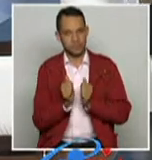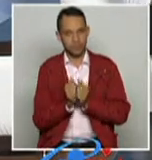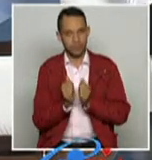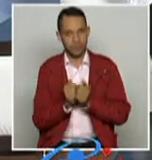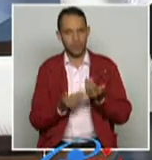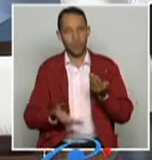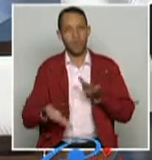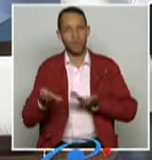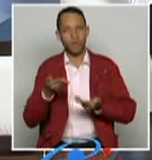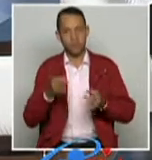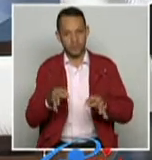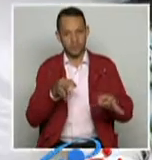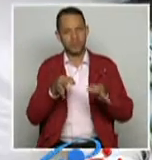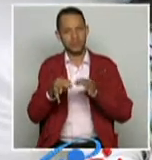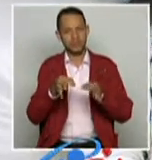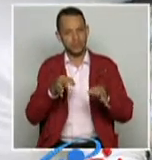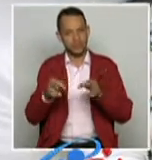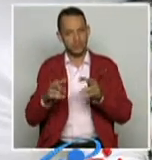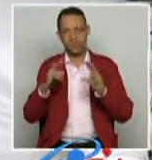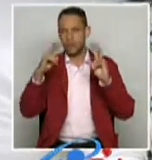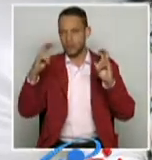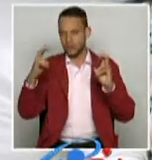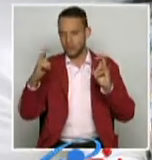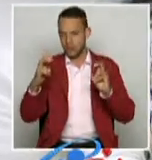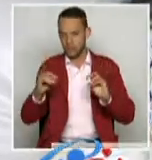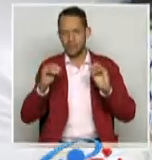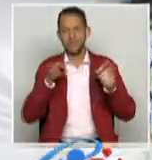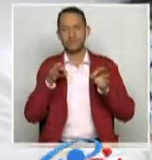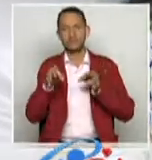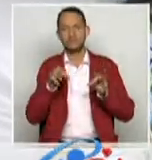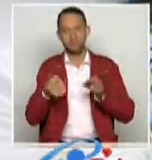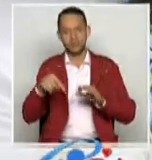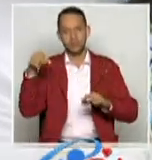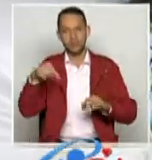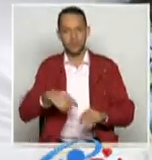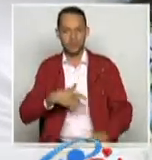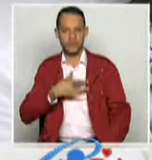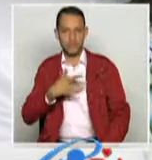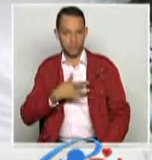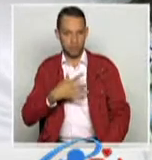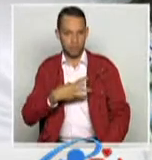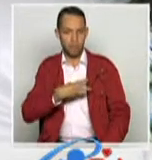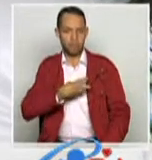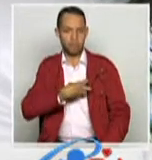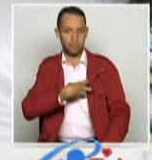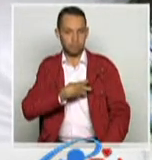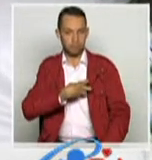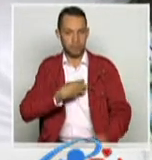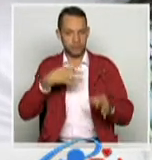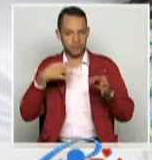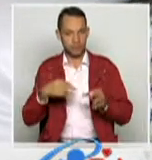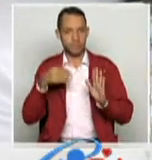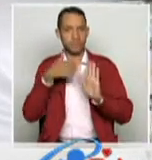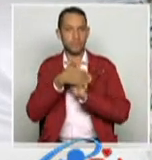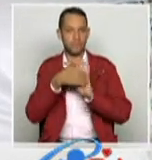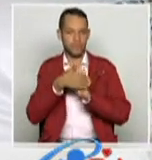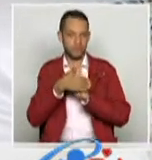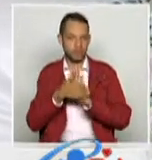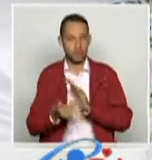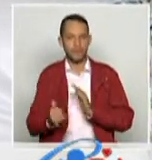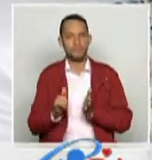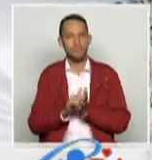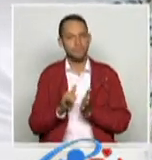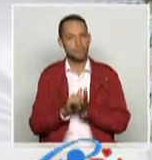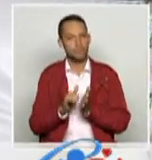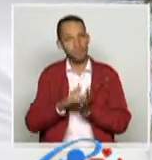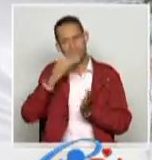compartir con los televidentes estas buenas noticias que tiene Pequeño Corazón y especialmente porque pues en